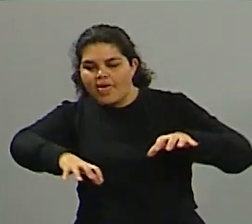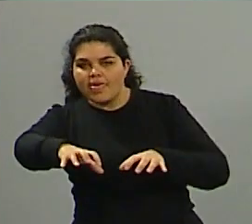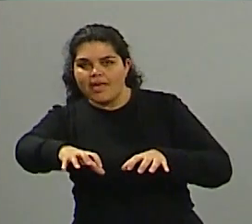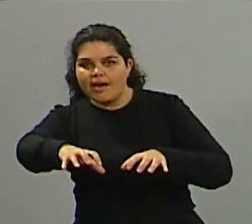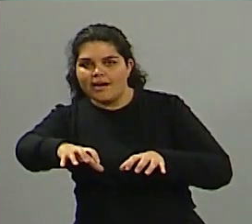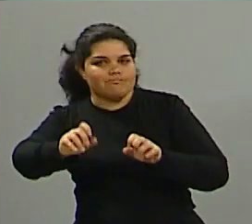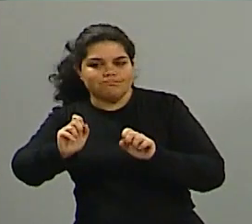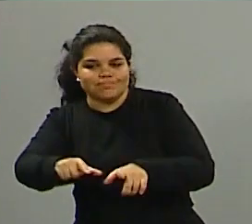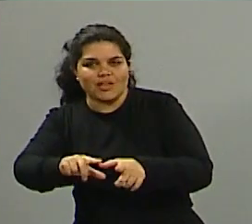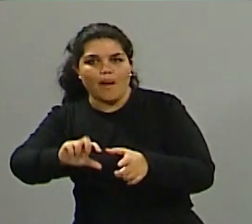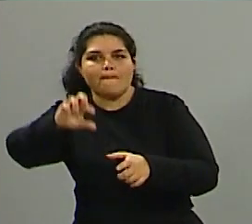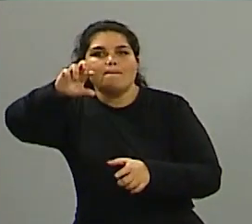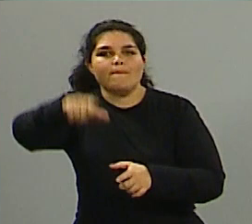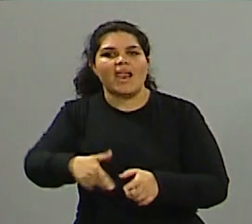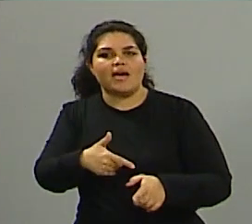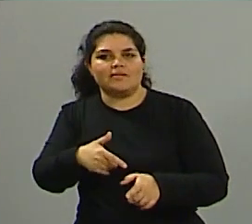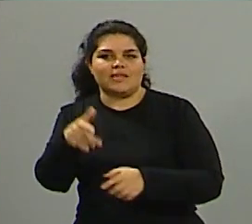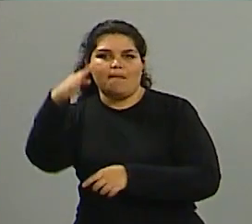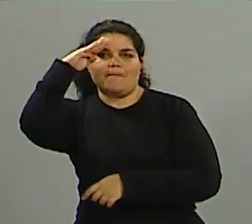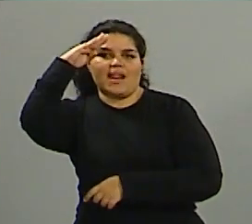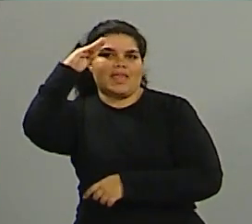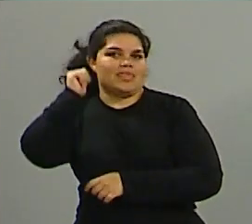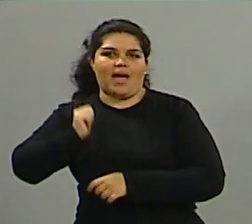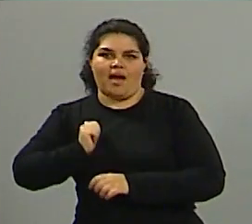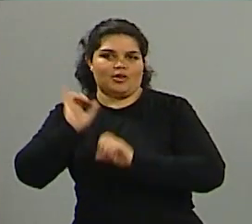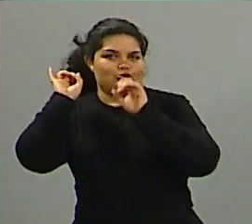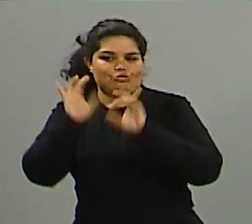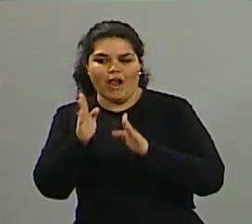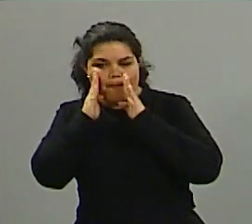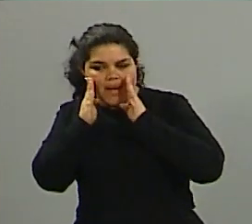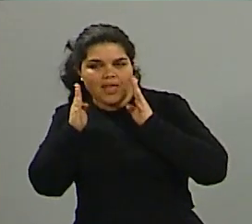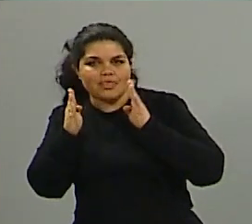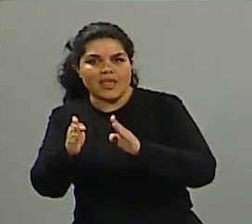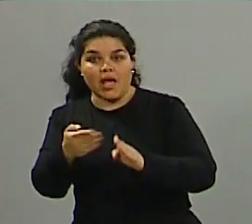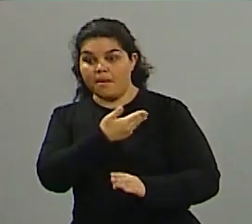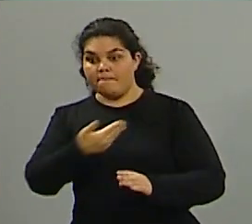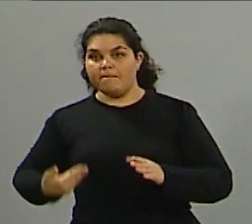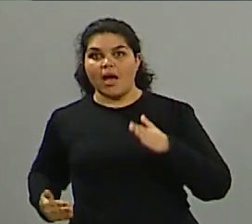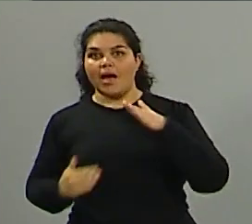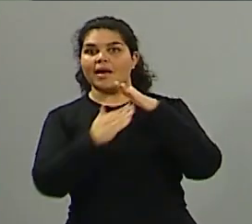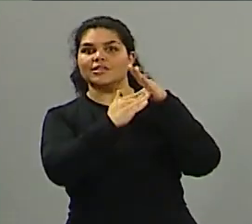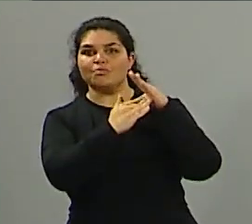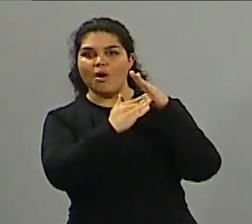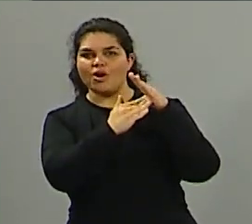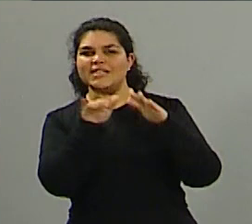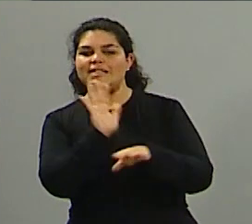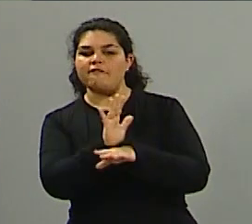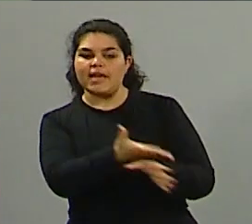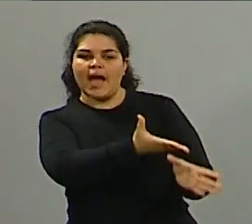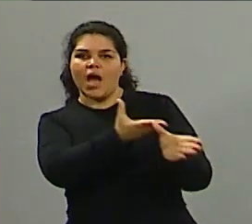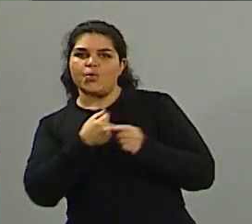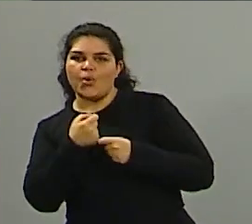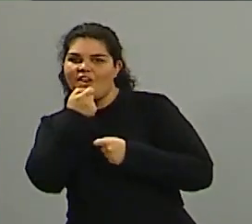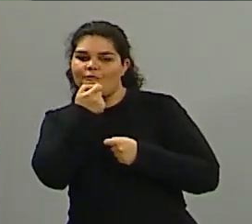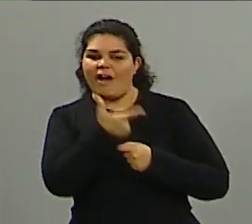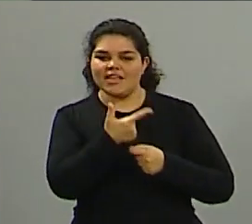parte de su estrategia militar. Absolutamente. Él siendo la mayor figura política, digamos, podía obtener